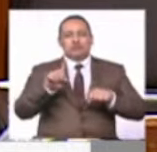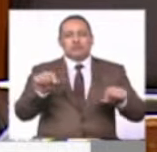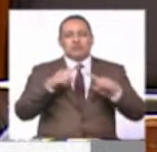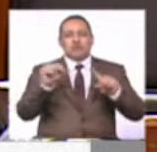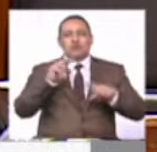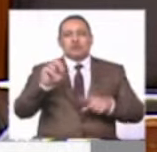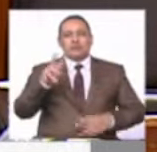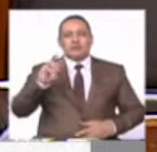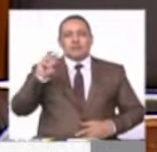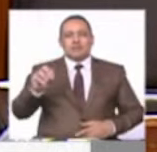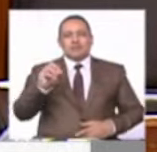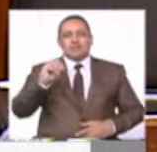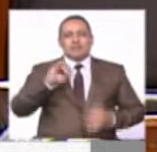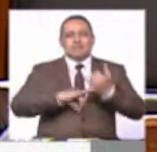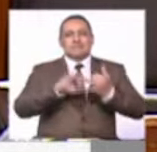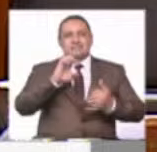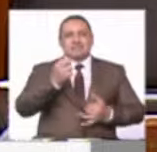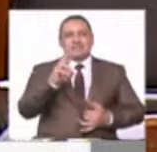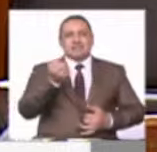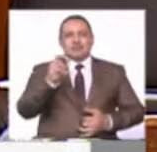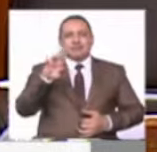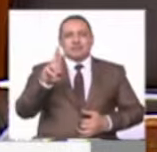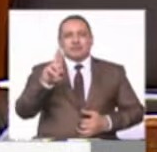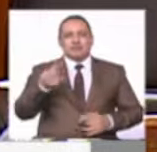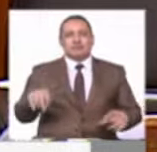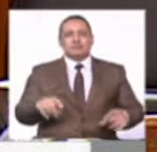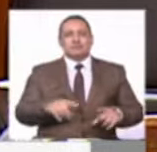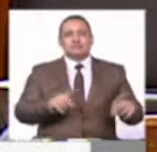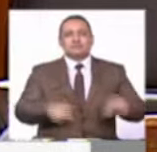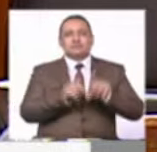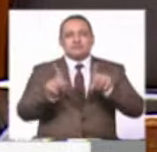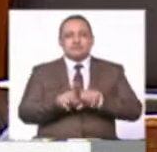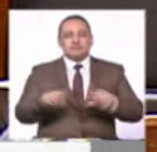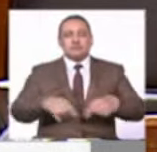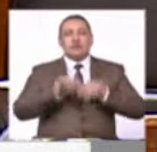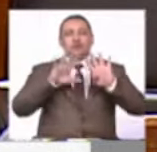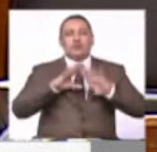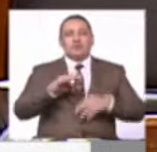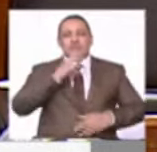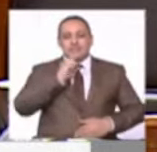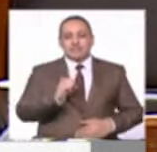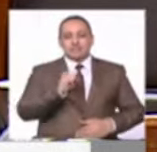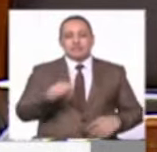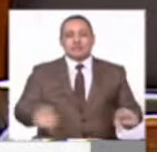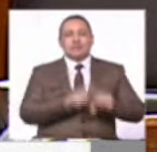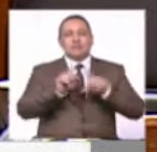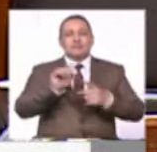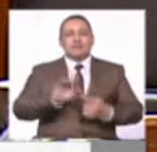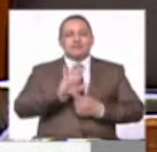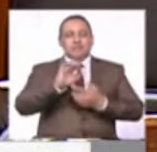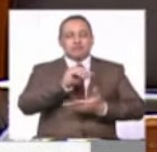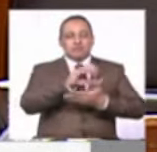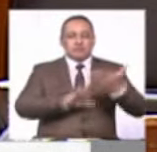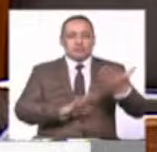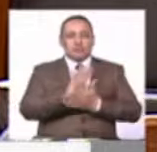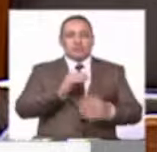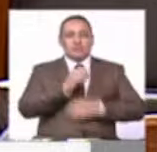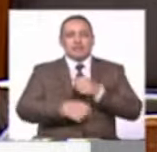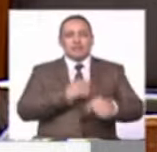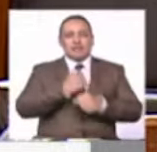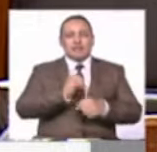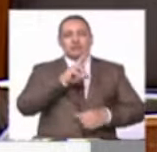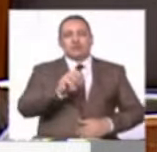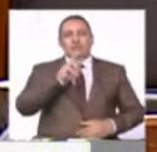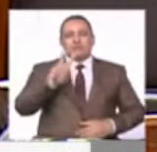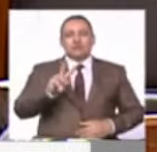001-2020 servir del 9 de diciembre emite su informe del 2022